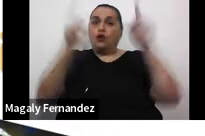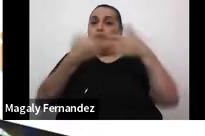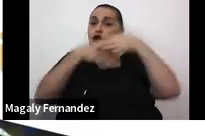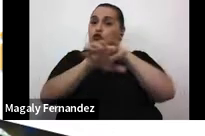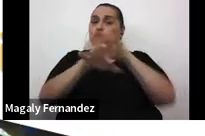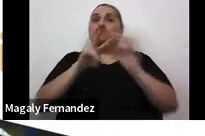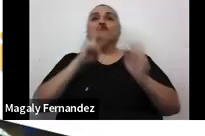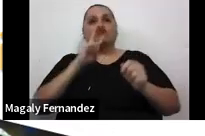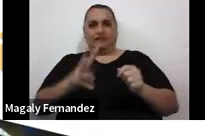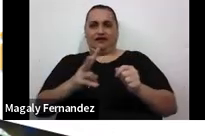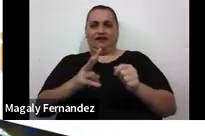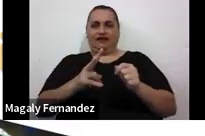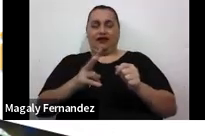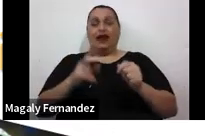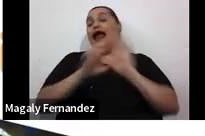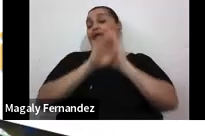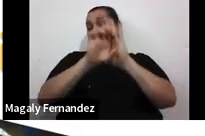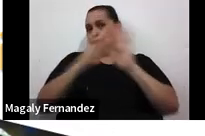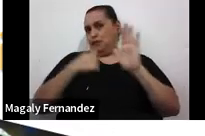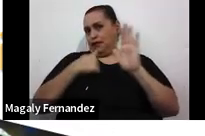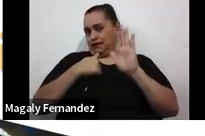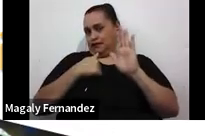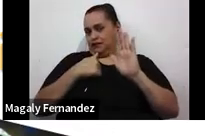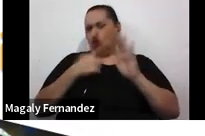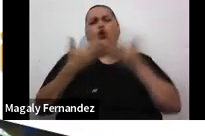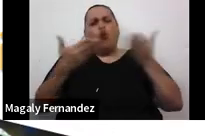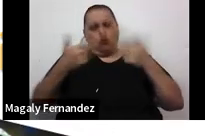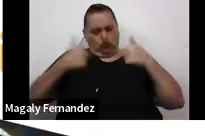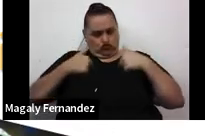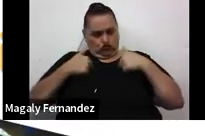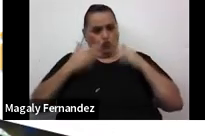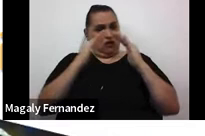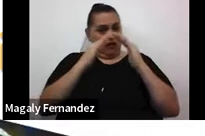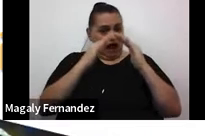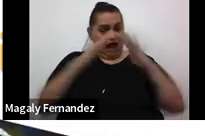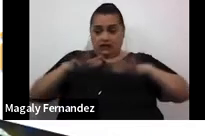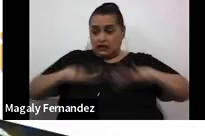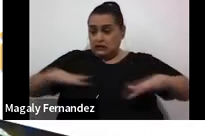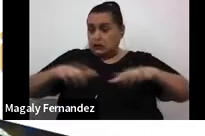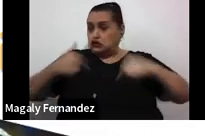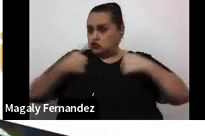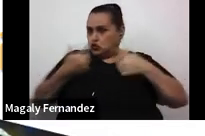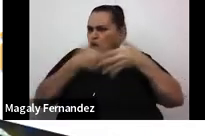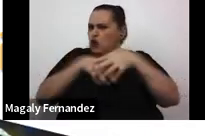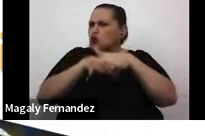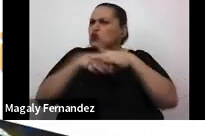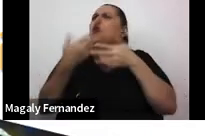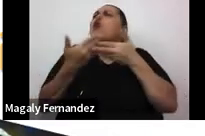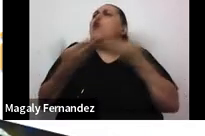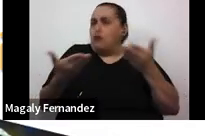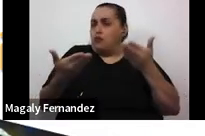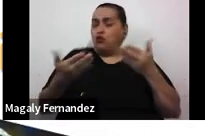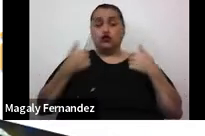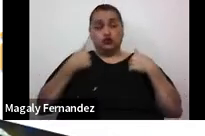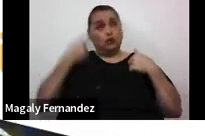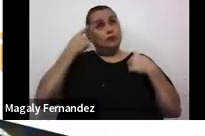miren para mí un ejemplo de de cómo puedo yo en mi casa o en mi espacio a hacer inclusión si empezamos